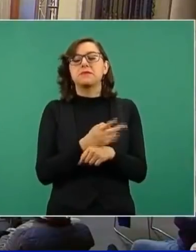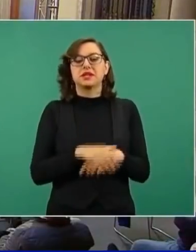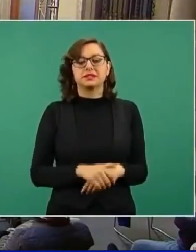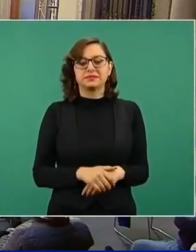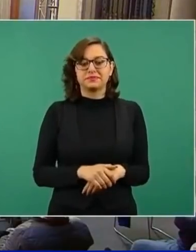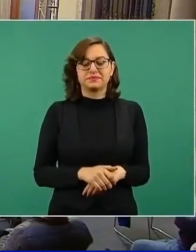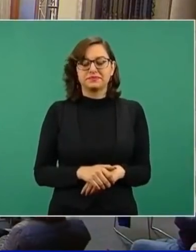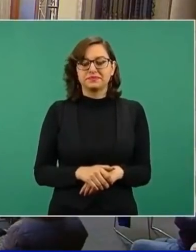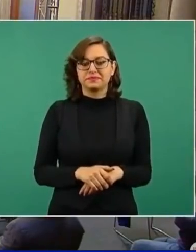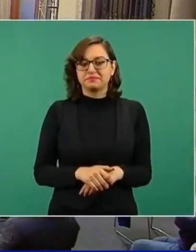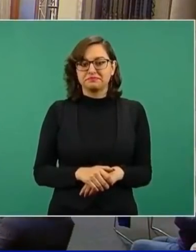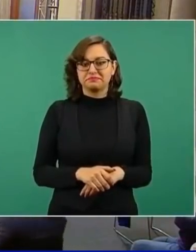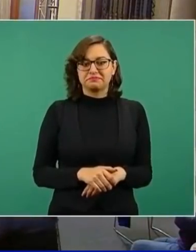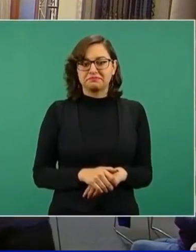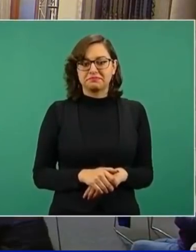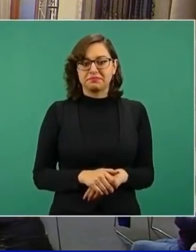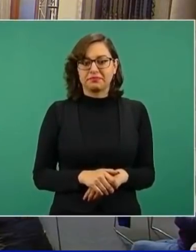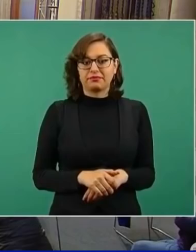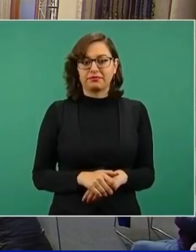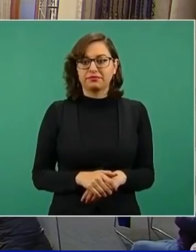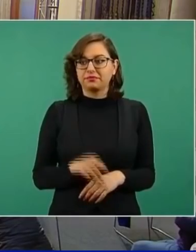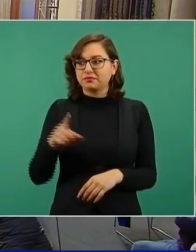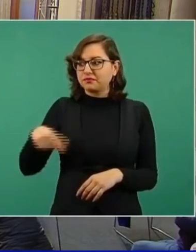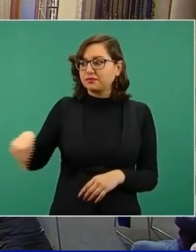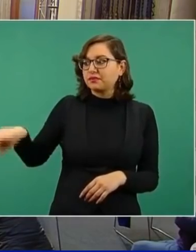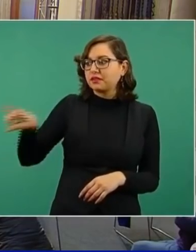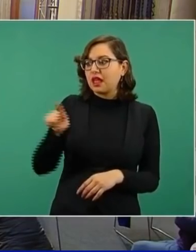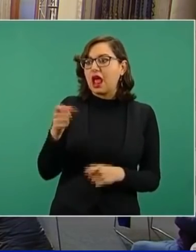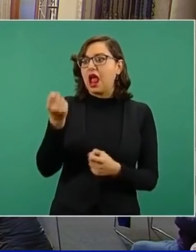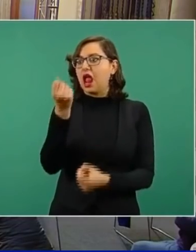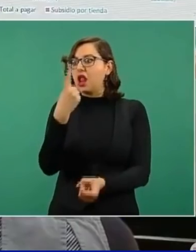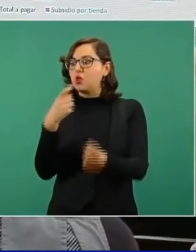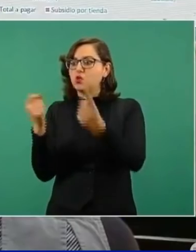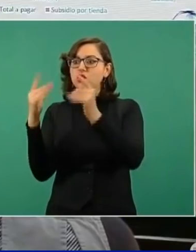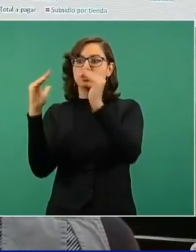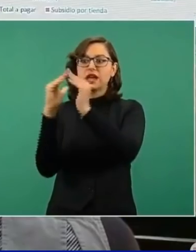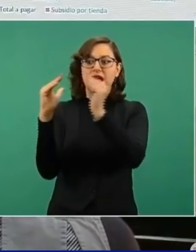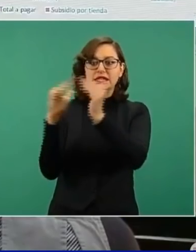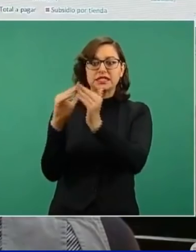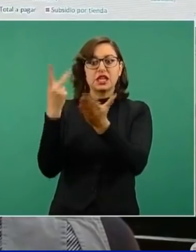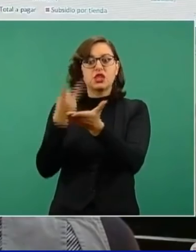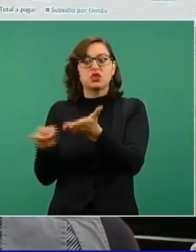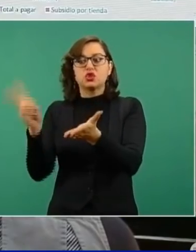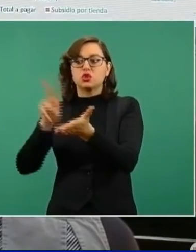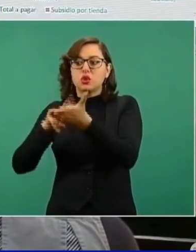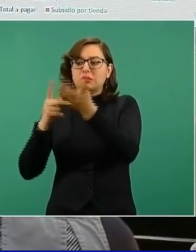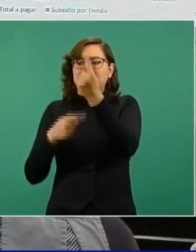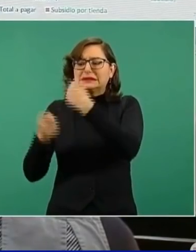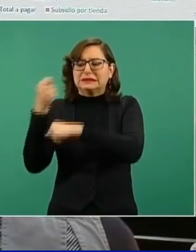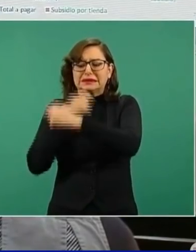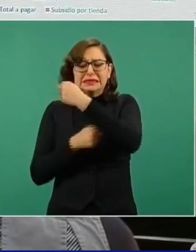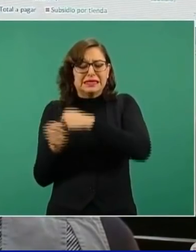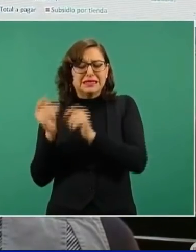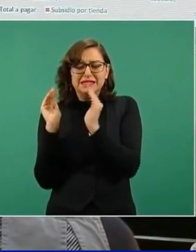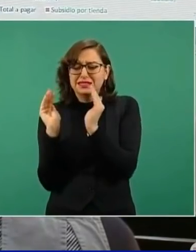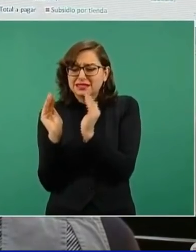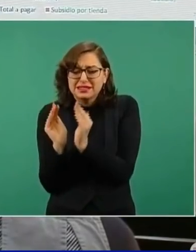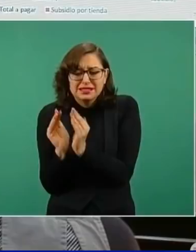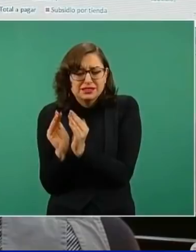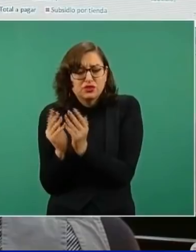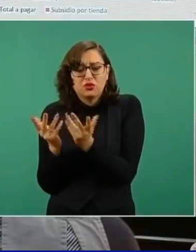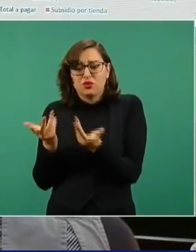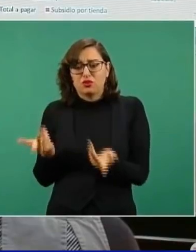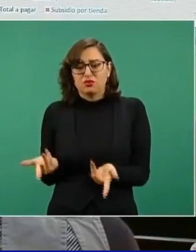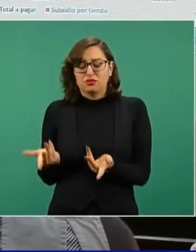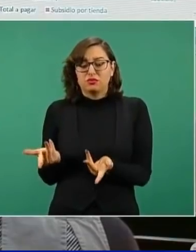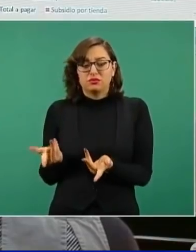tiendas de abarrotes que están en los hogares, que están ahí en un localito, ¿no?, dentro de una